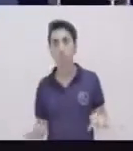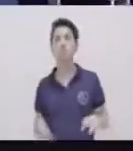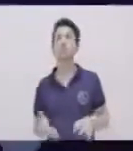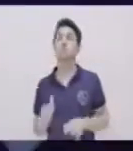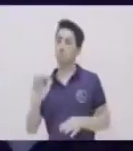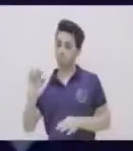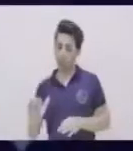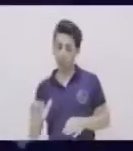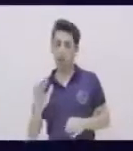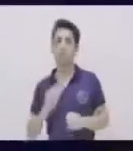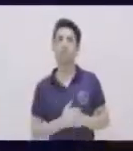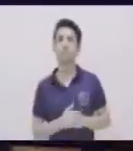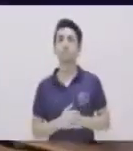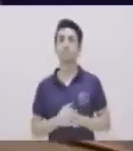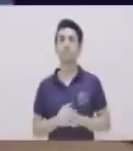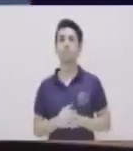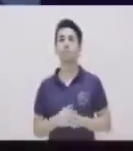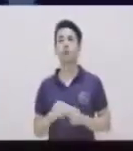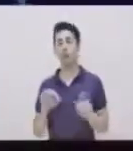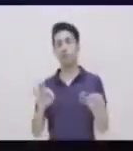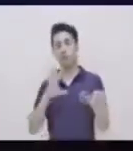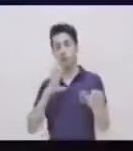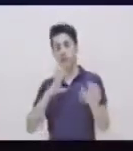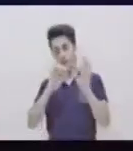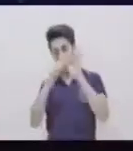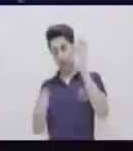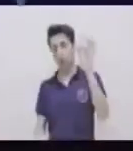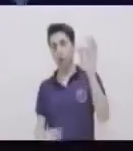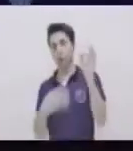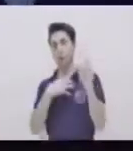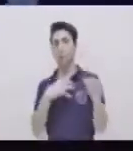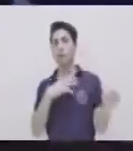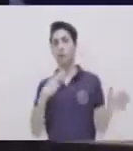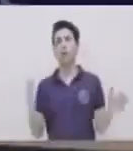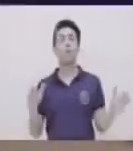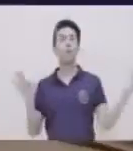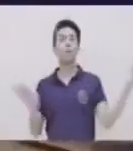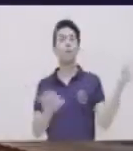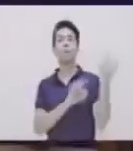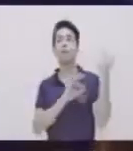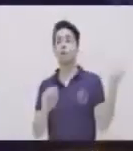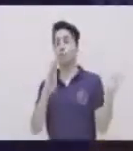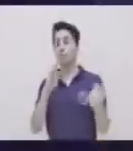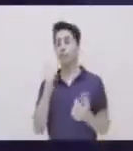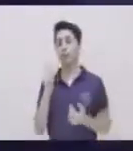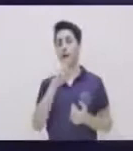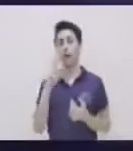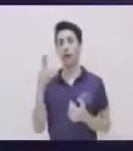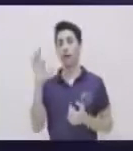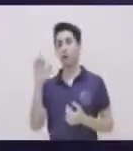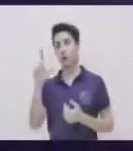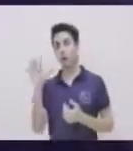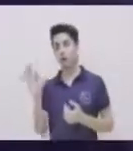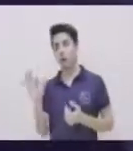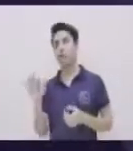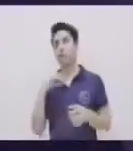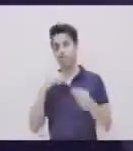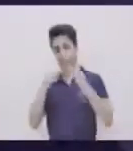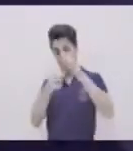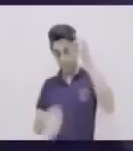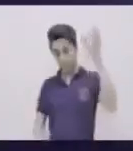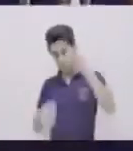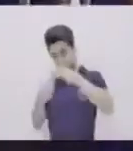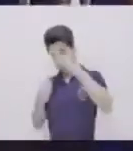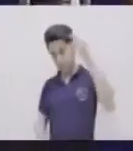pequeñitos. Hemos podido ver su arco. Este es un violín barroco con cuerdas de